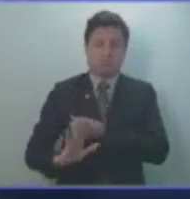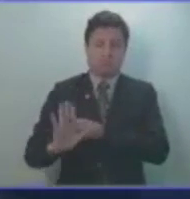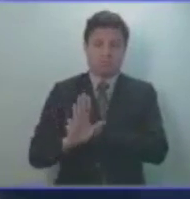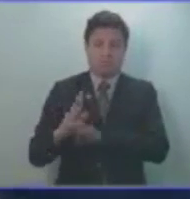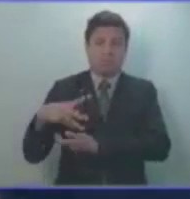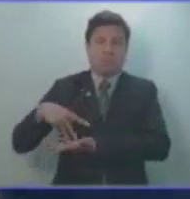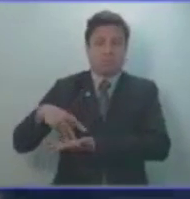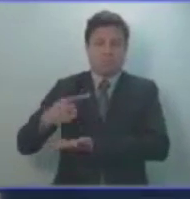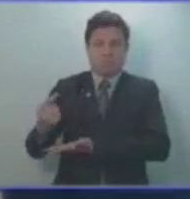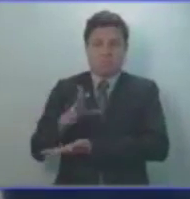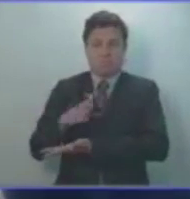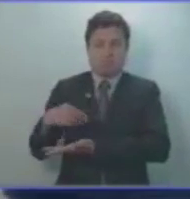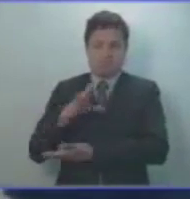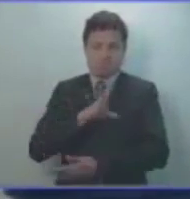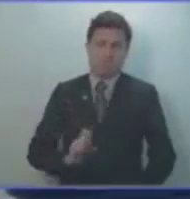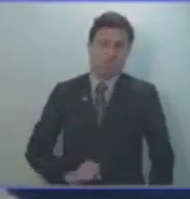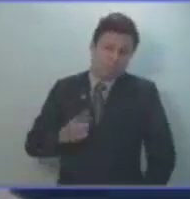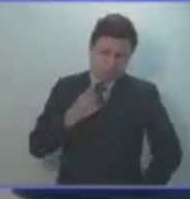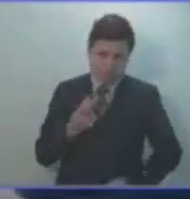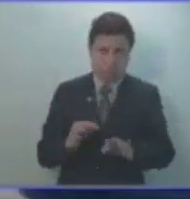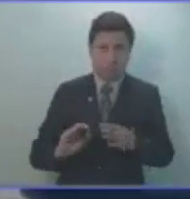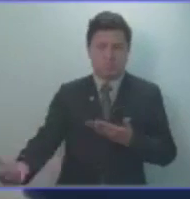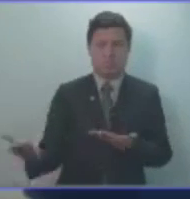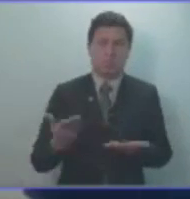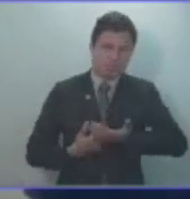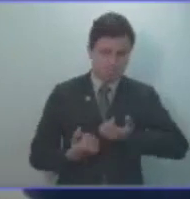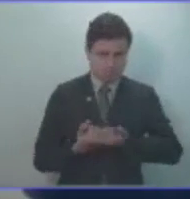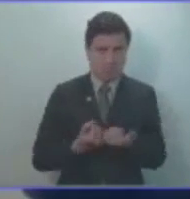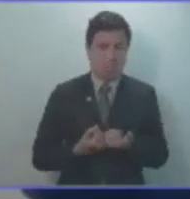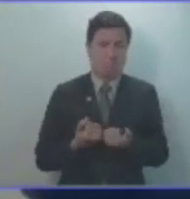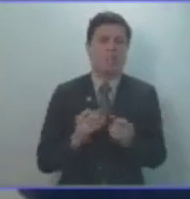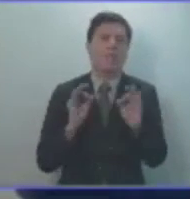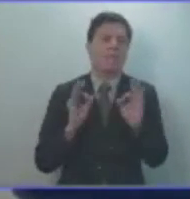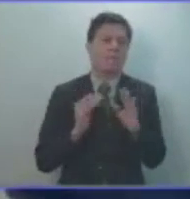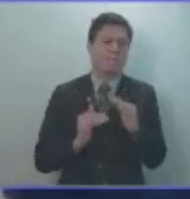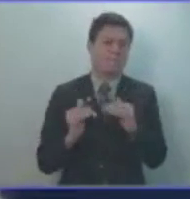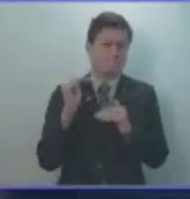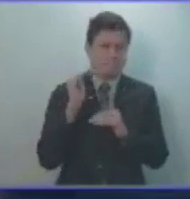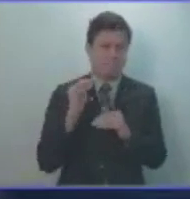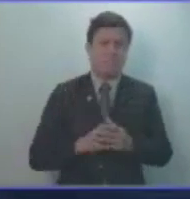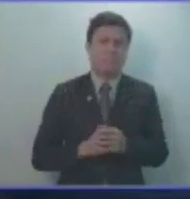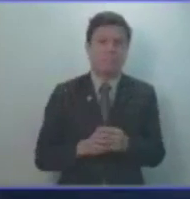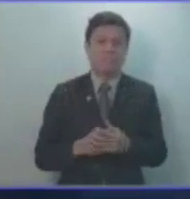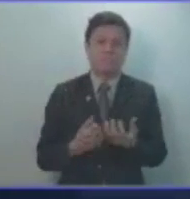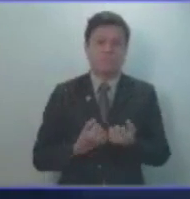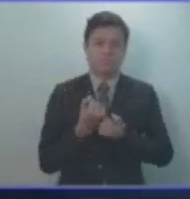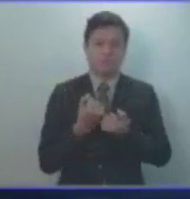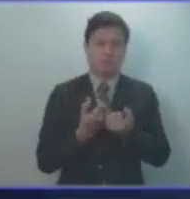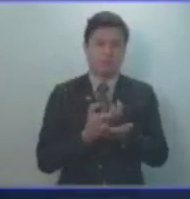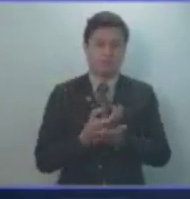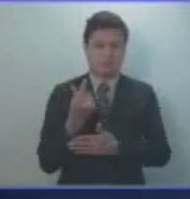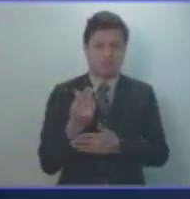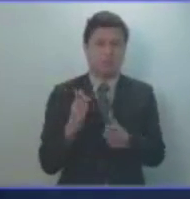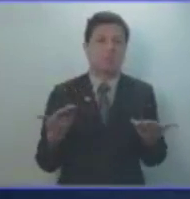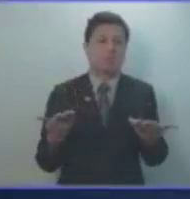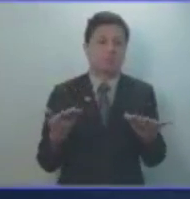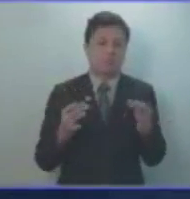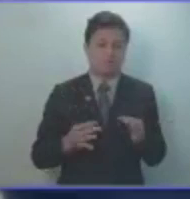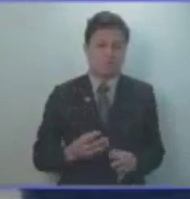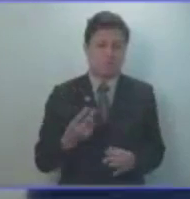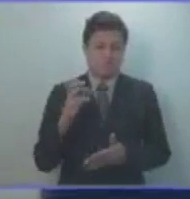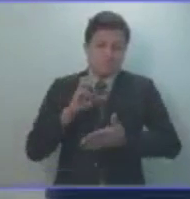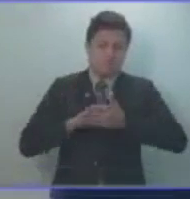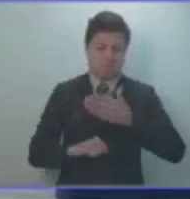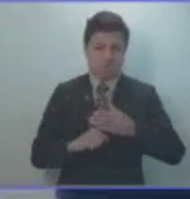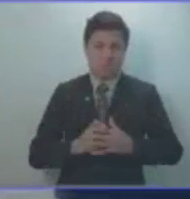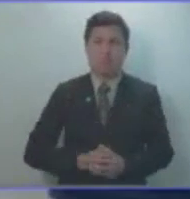que sean las beneficiarias de una mayor retribución a raíz de la carga de impuestos que